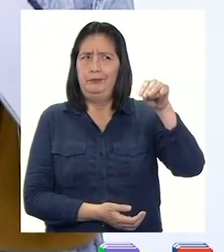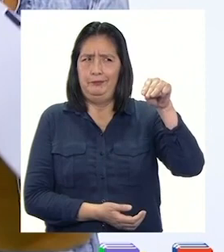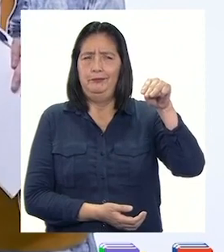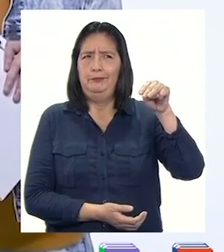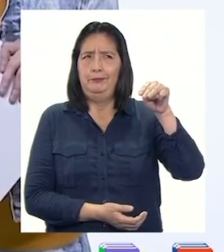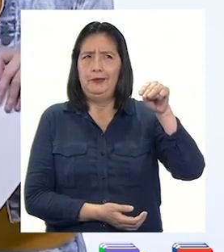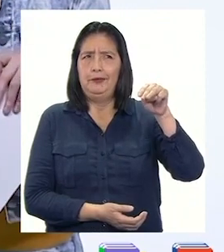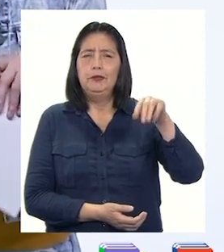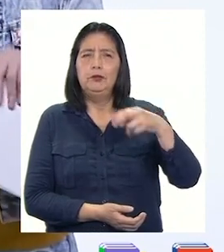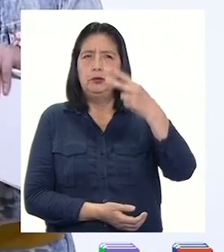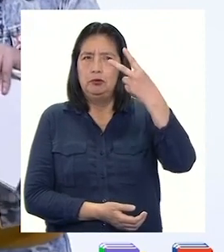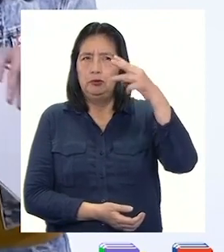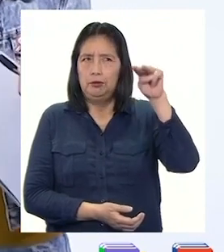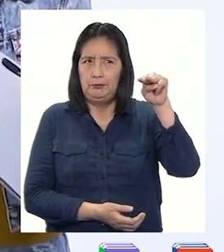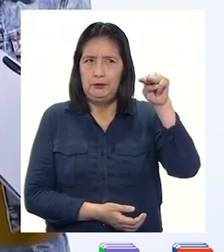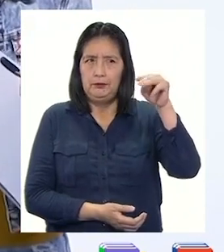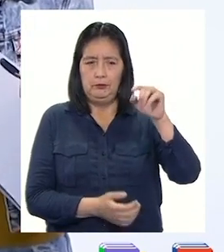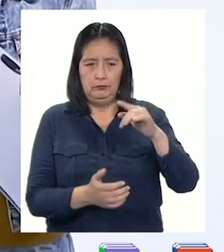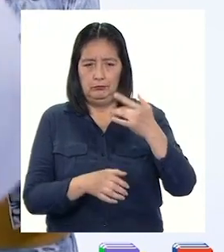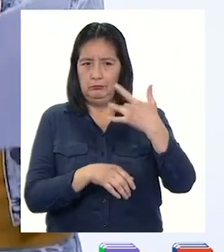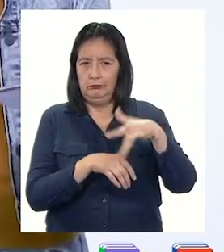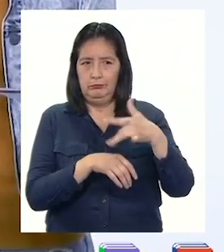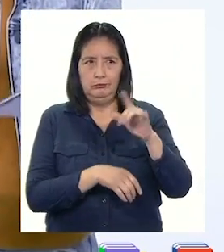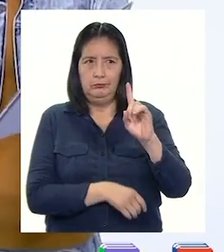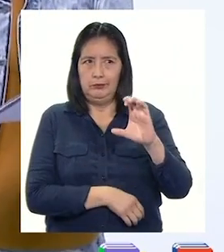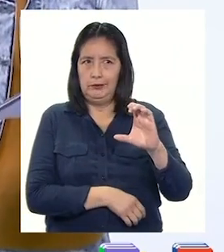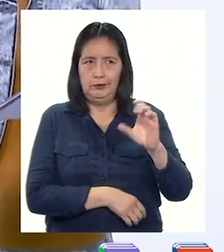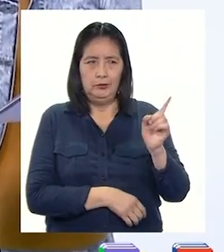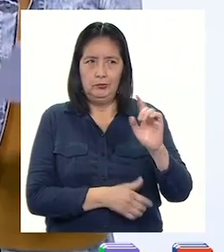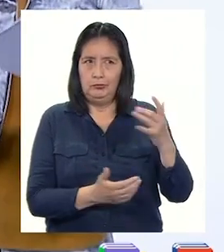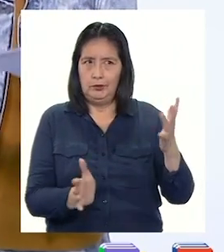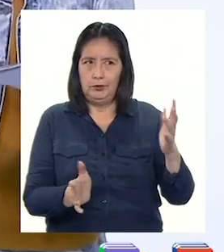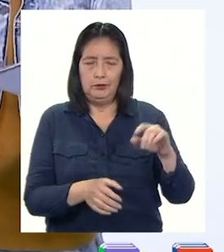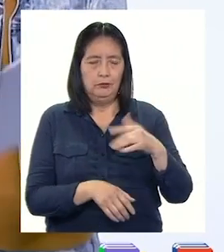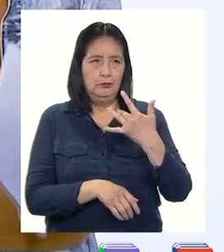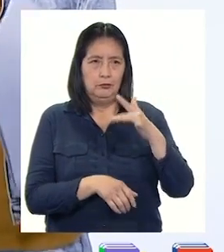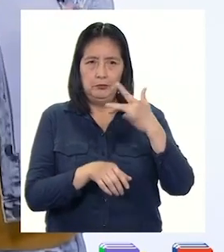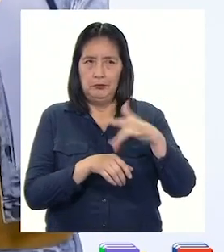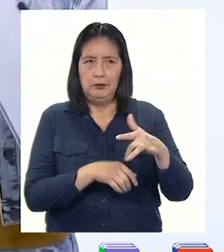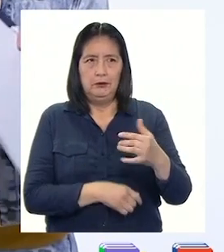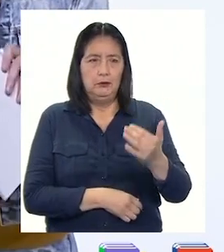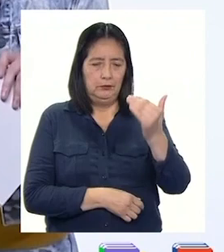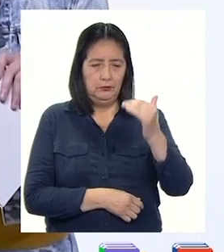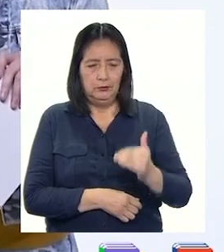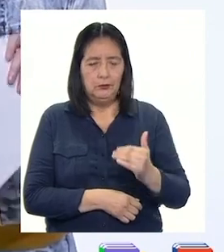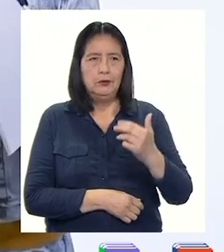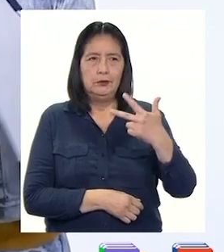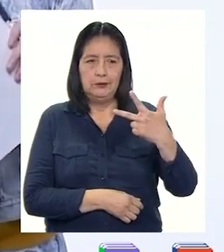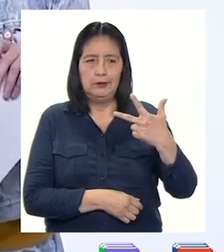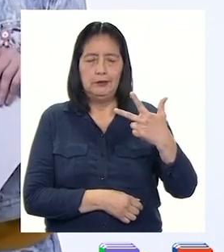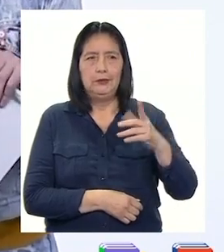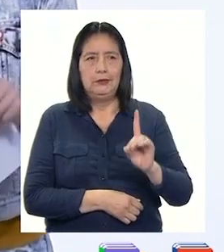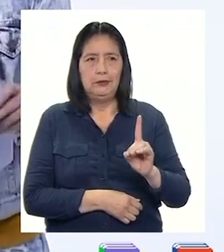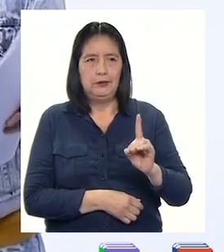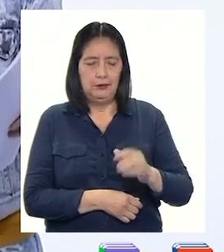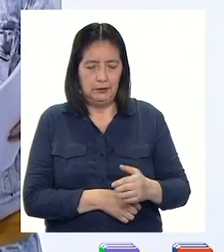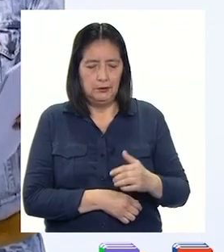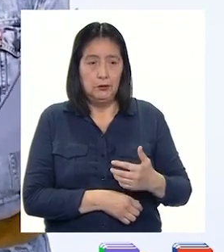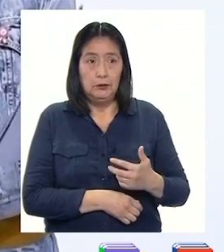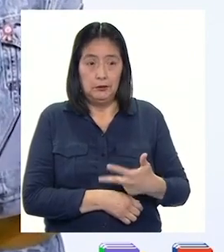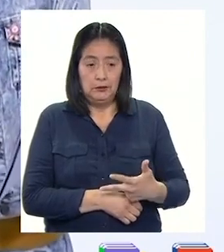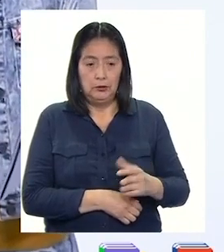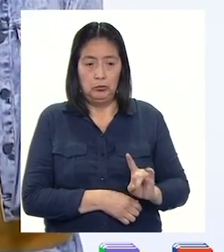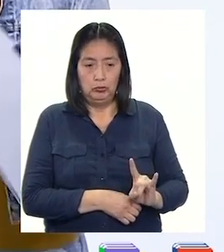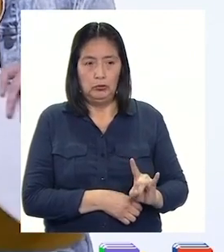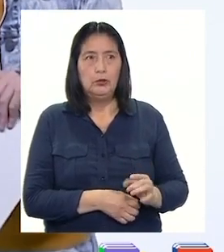sea, hay 2 millares, no hay centenas, porque el lugar de las centenas está vacío. Hay 3 decenas y 3 unidades. Por